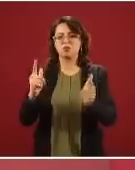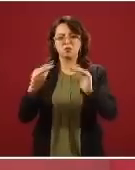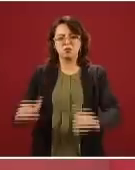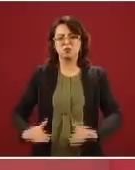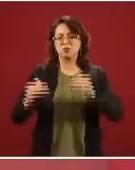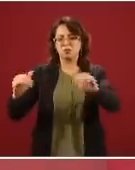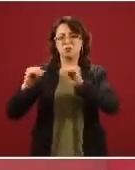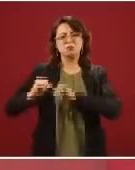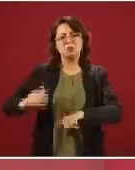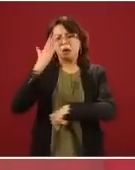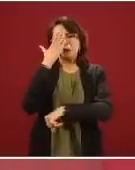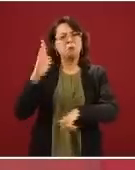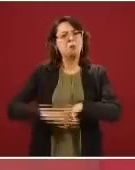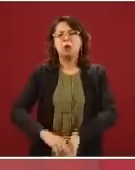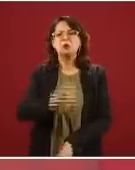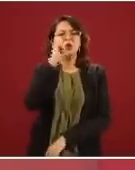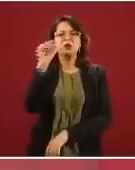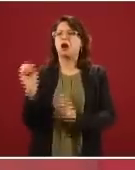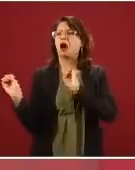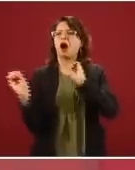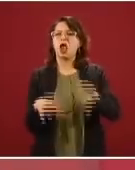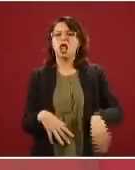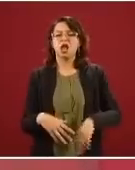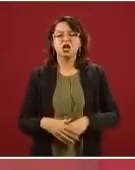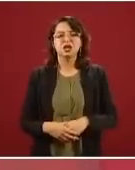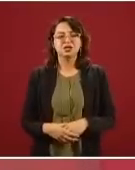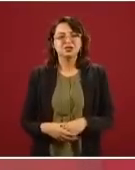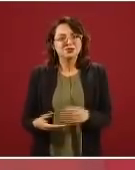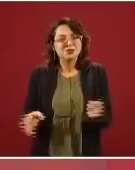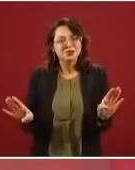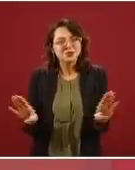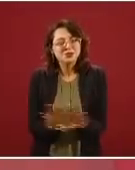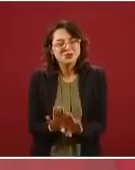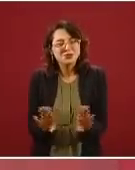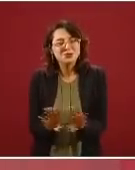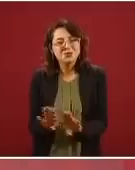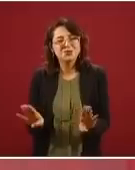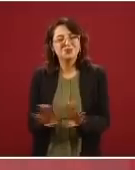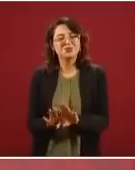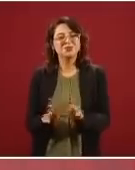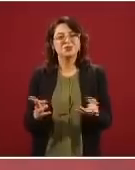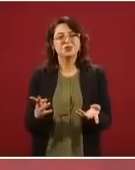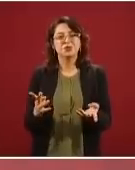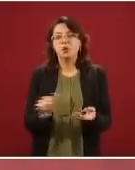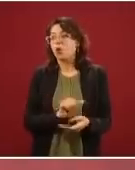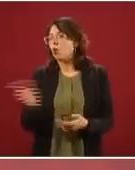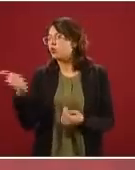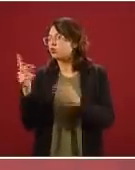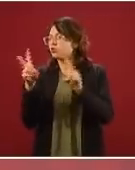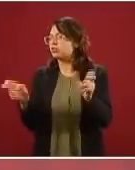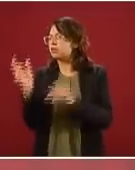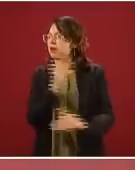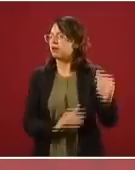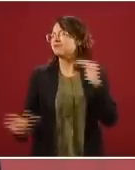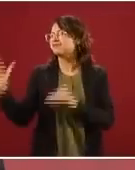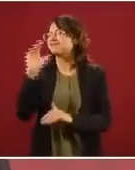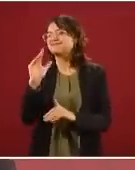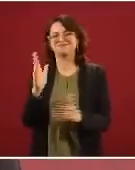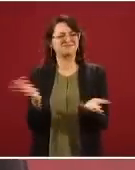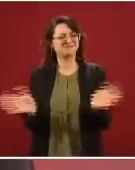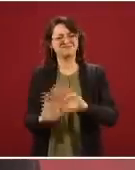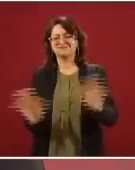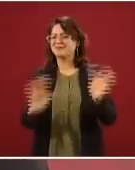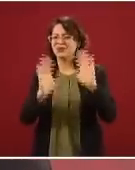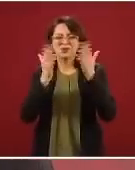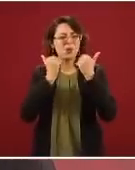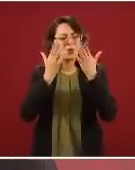soberano. No puede haber algo por encima de eso. ¿Y cómo vamos a estar